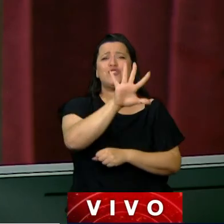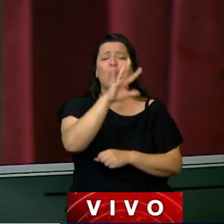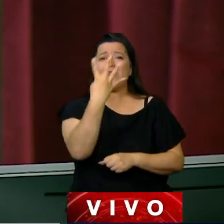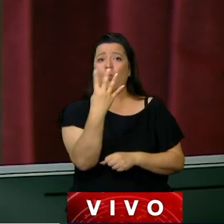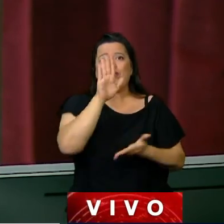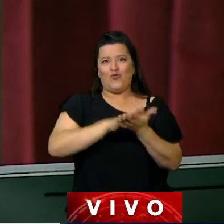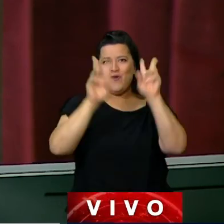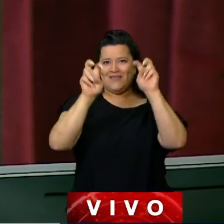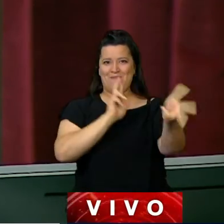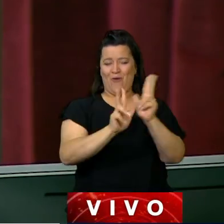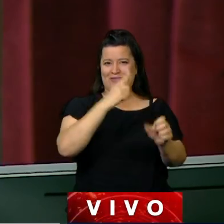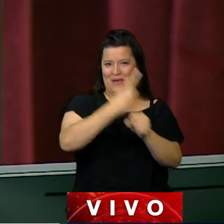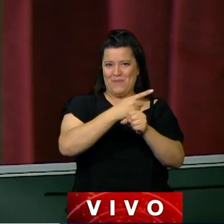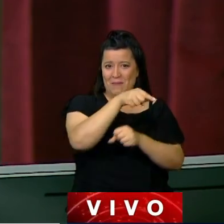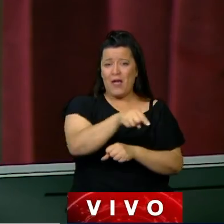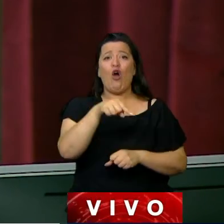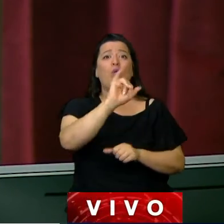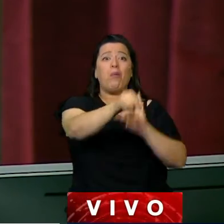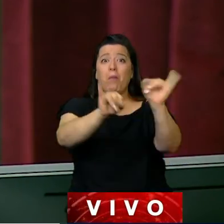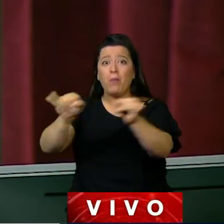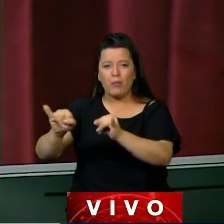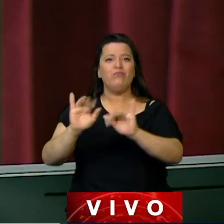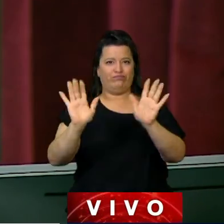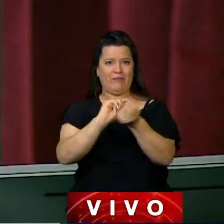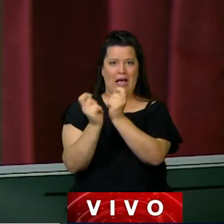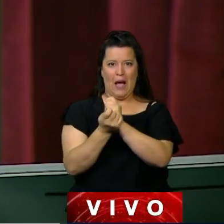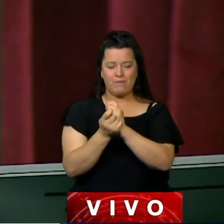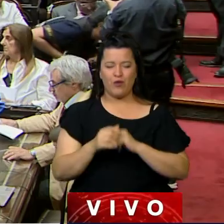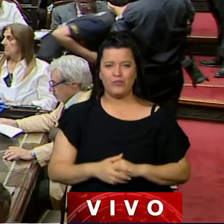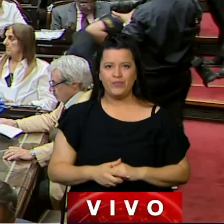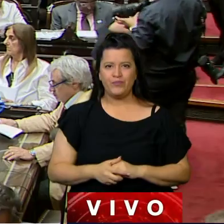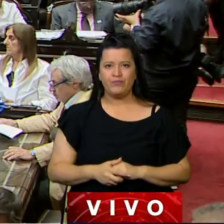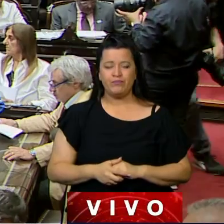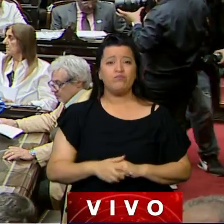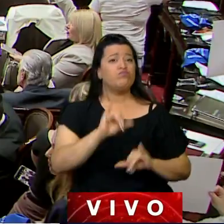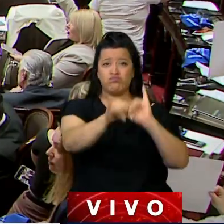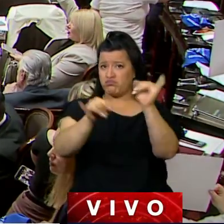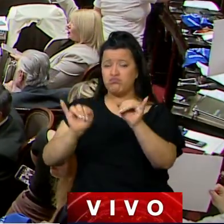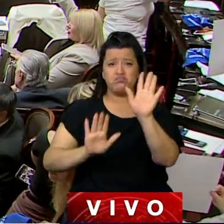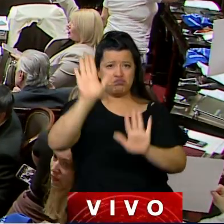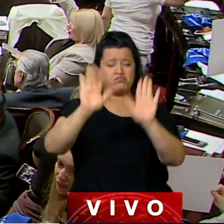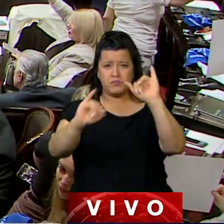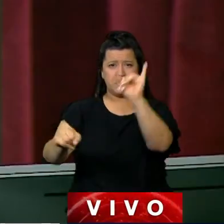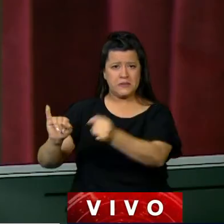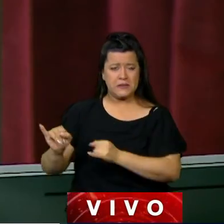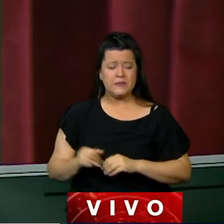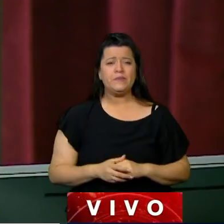de señas. Se solicita el asentimiento del cuerpo. Hay asentimiento.